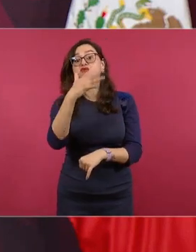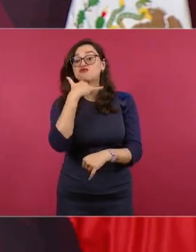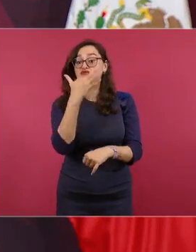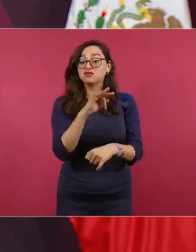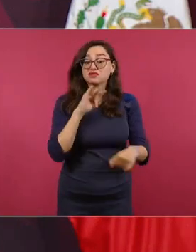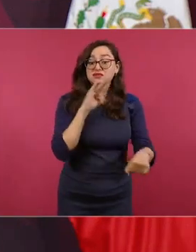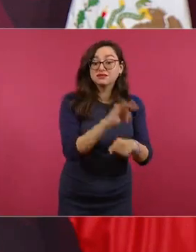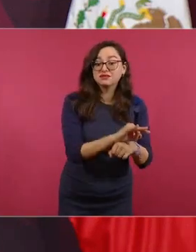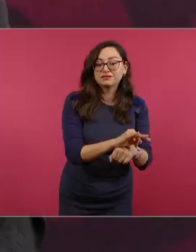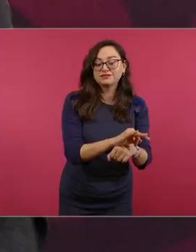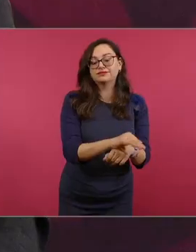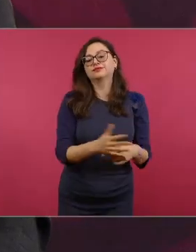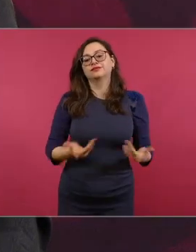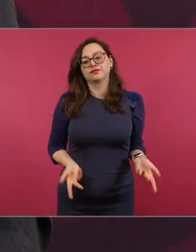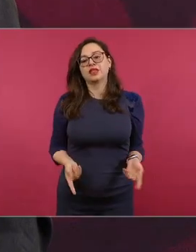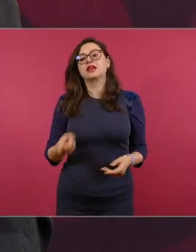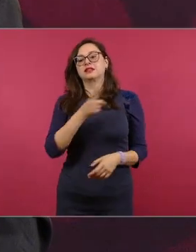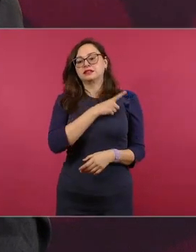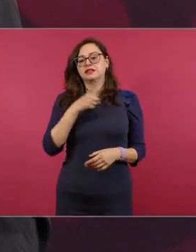Entonces hace falta una reforma